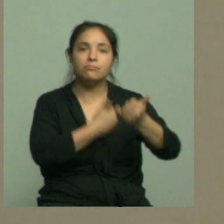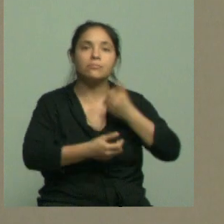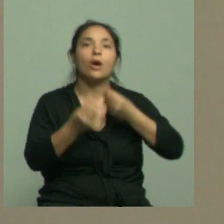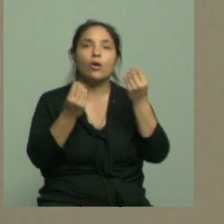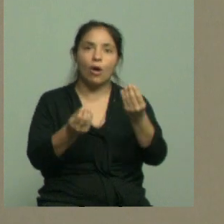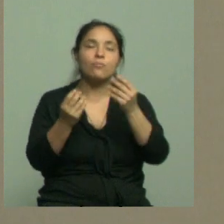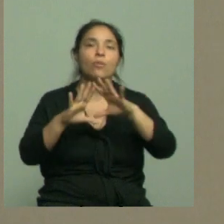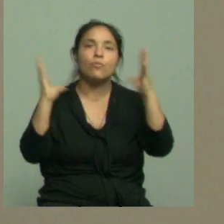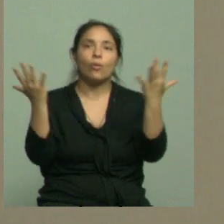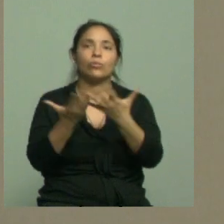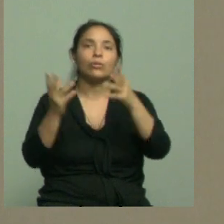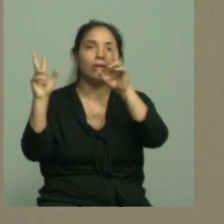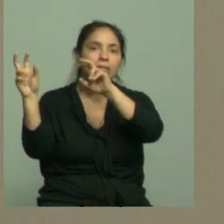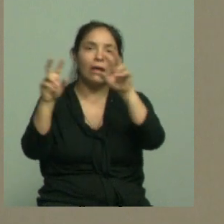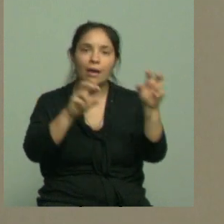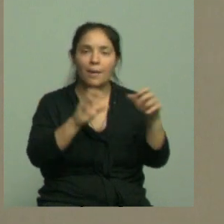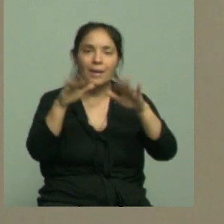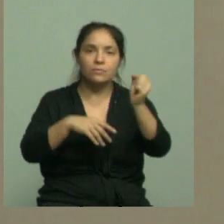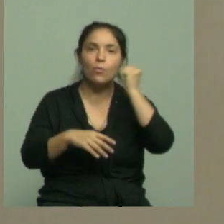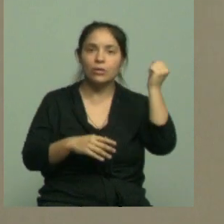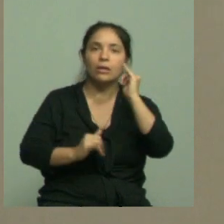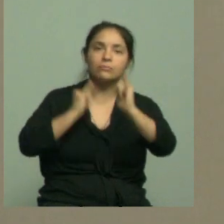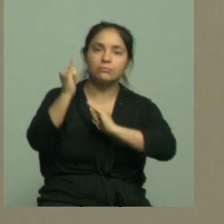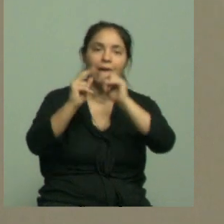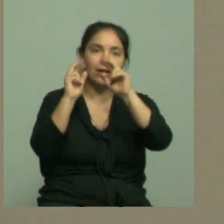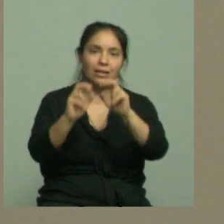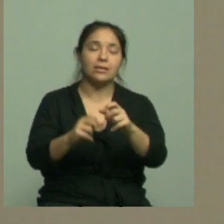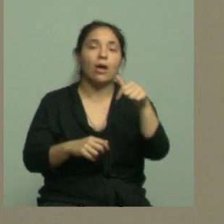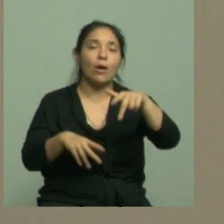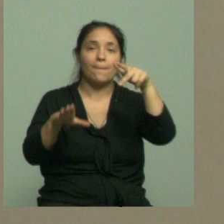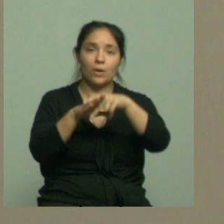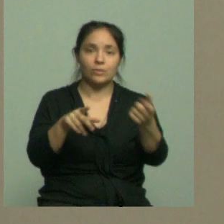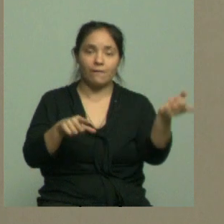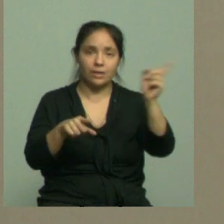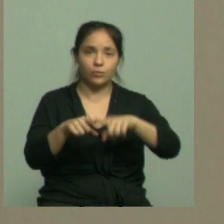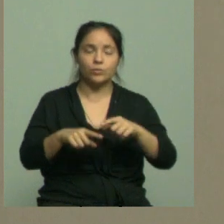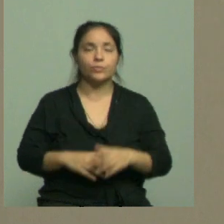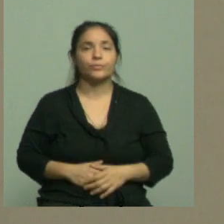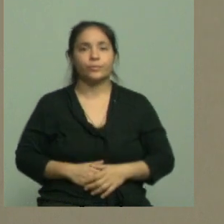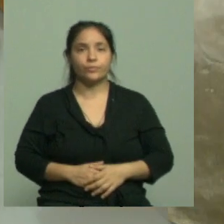destacado a nivel internacional y sobre todo analizando estos temas. Nos vamos a la pausa, ya venimos.